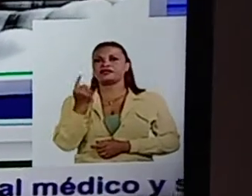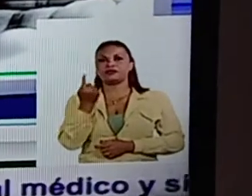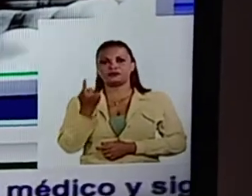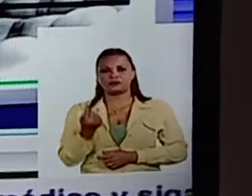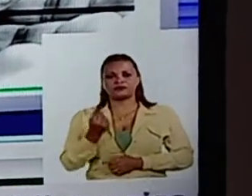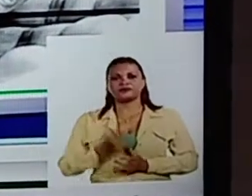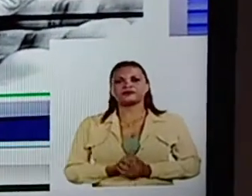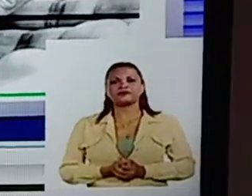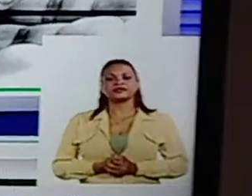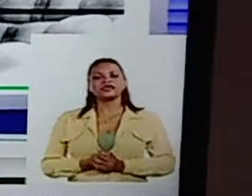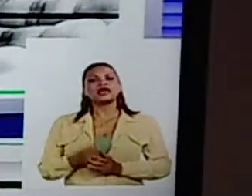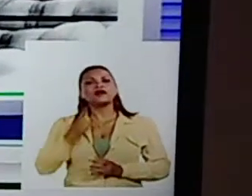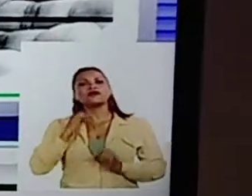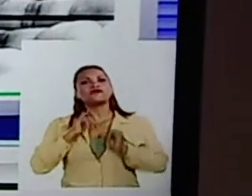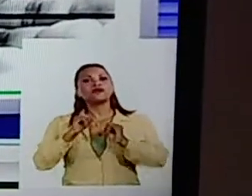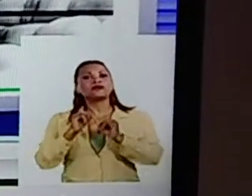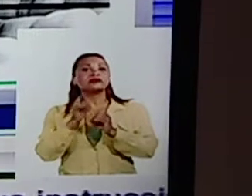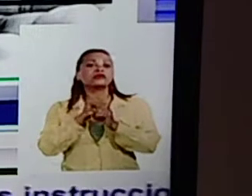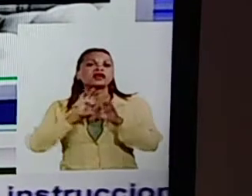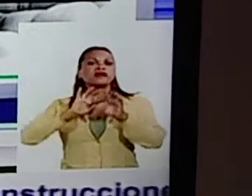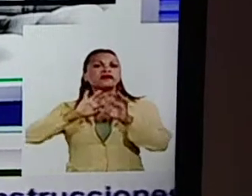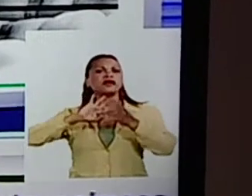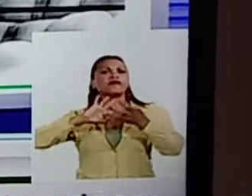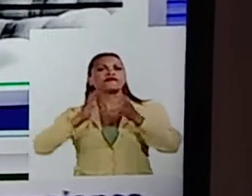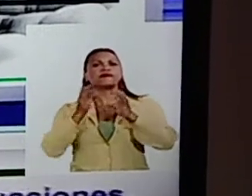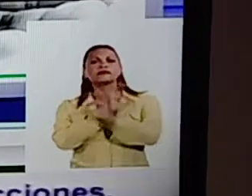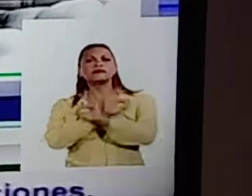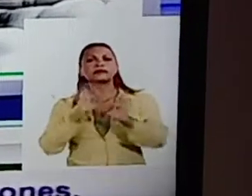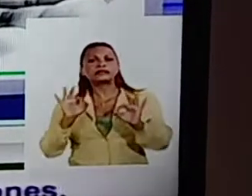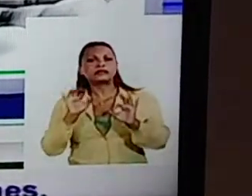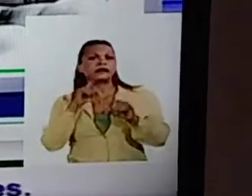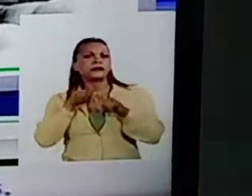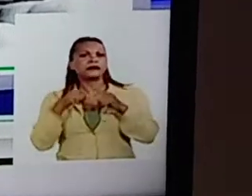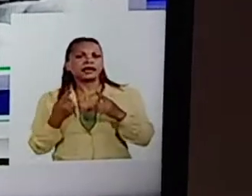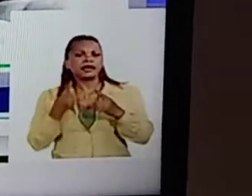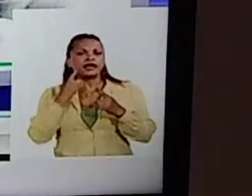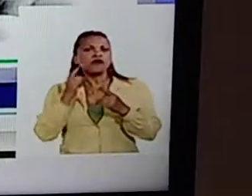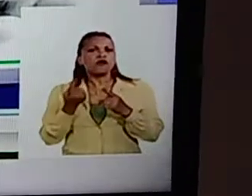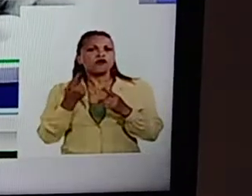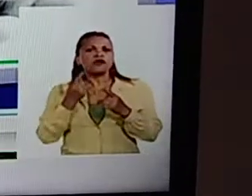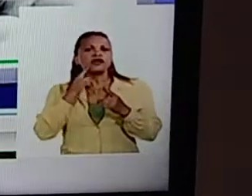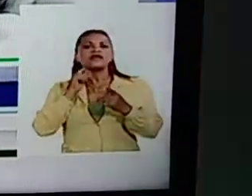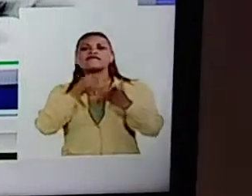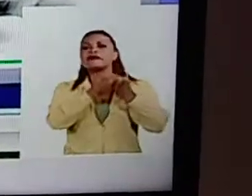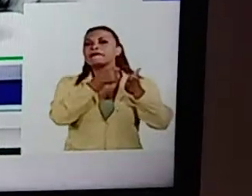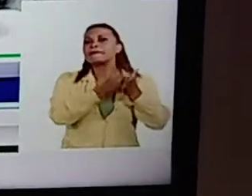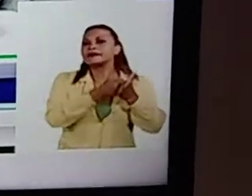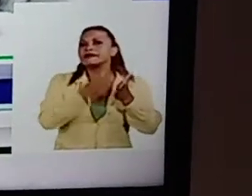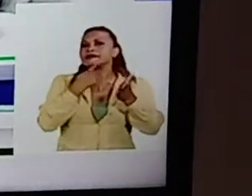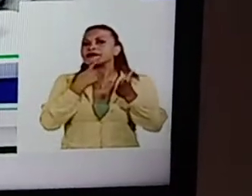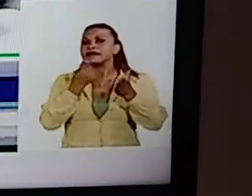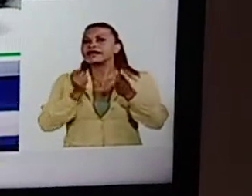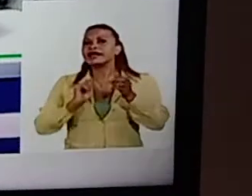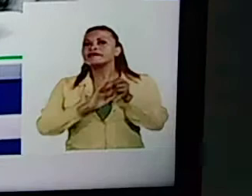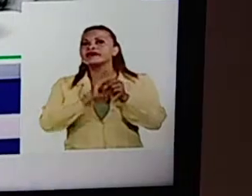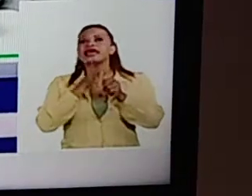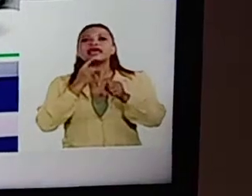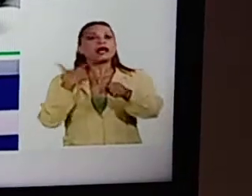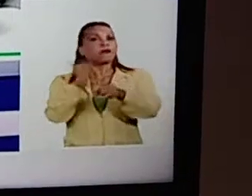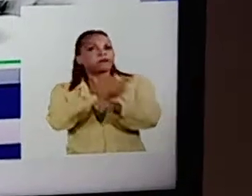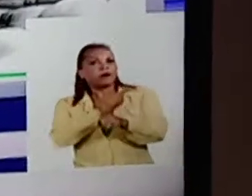transmisión de manera especial pondrá su atención en el impacto de la COVID-19 en niños, adolescentes y jóvenes ante la